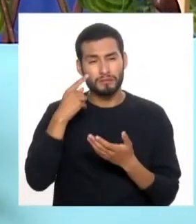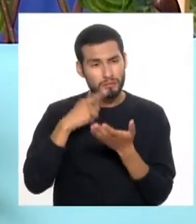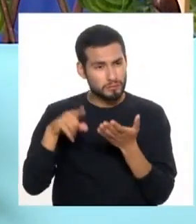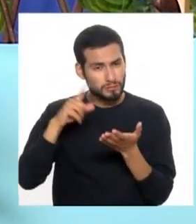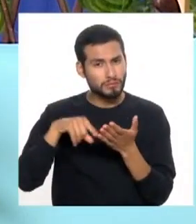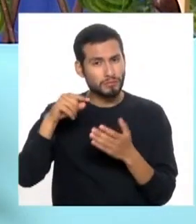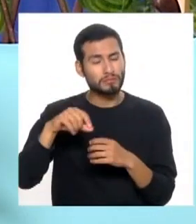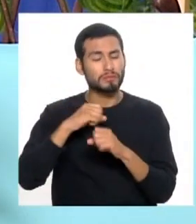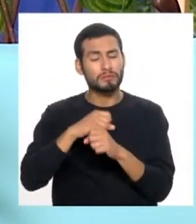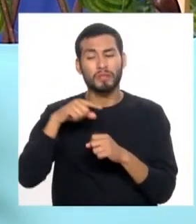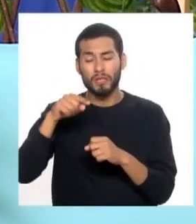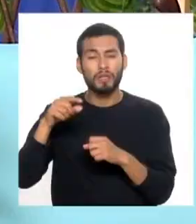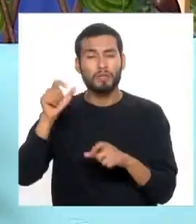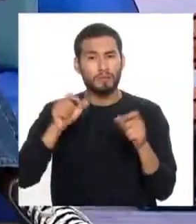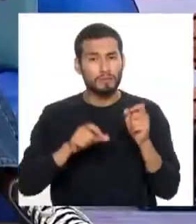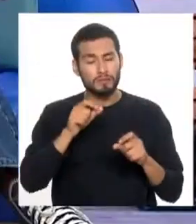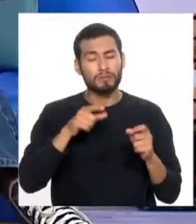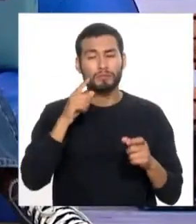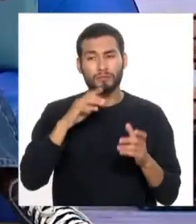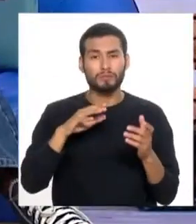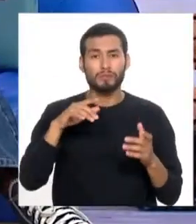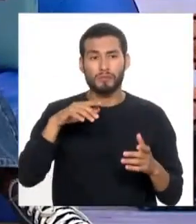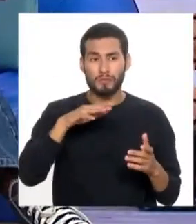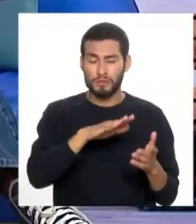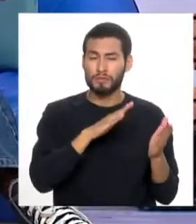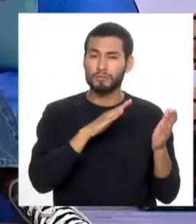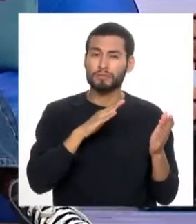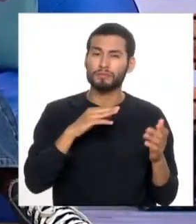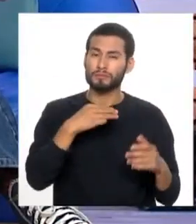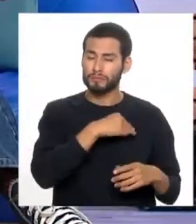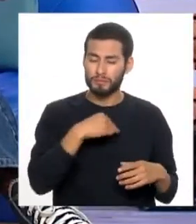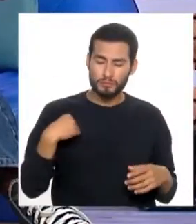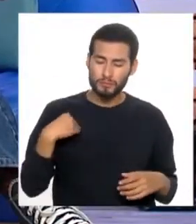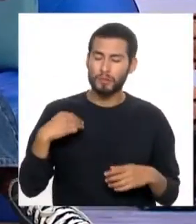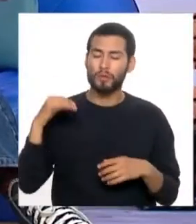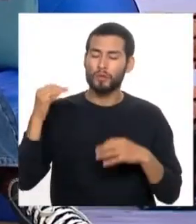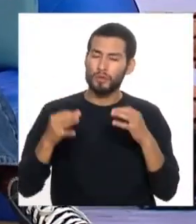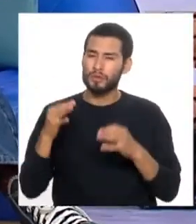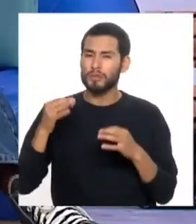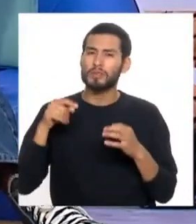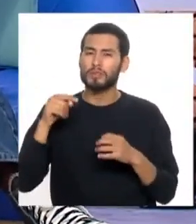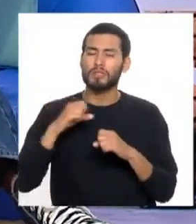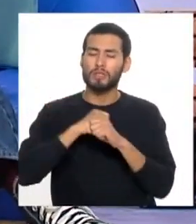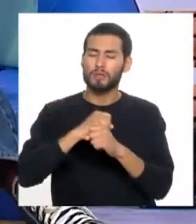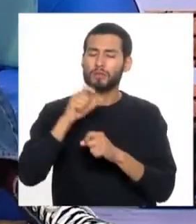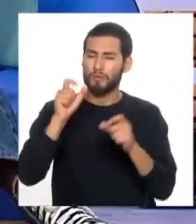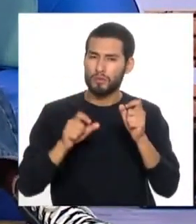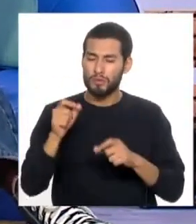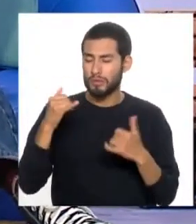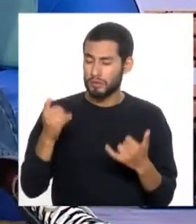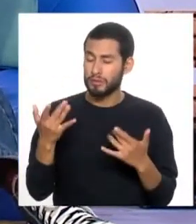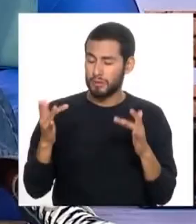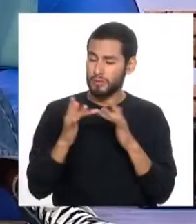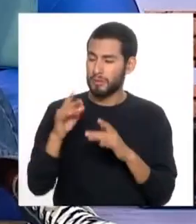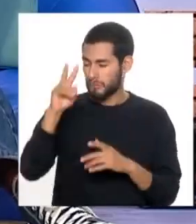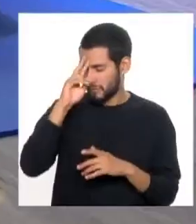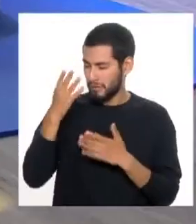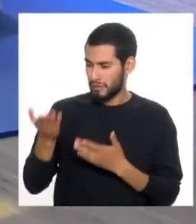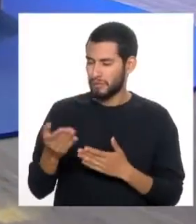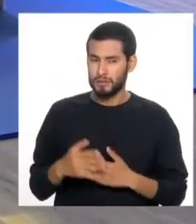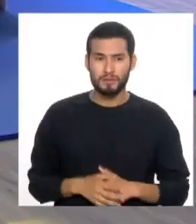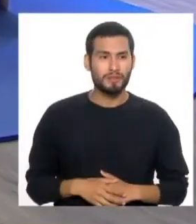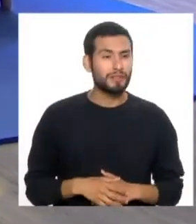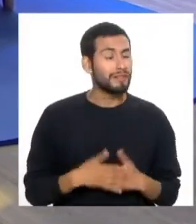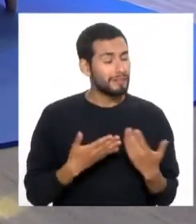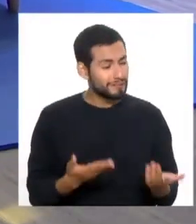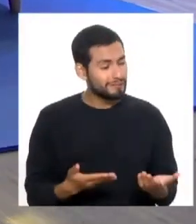de defensa de víctimas de la Defensa Pública del Ministerio de Justicia y Derechos Humanos. Freddy, ¿cómo estás? Bienvenido, un placer tenerte en Conecta Perú. ¿Qué tal, Fátima?